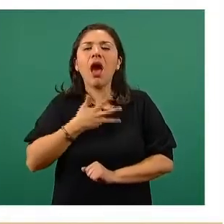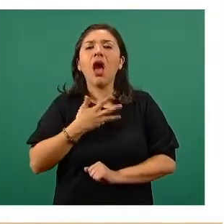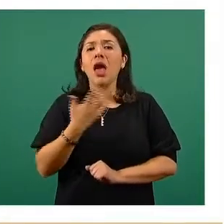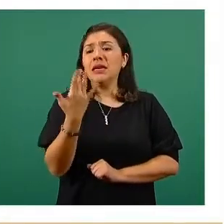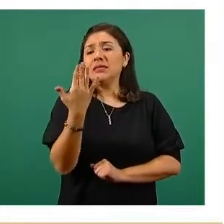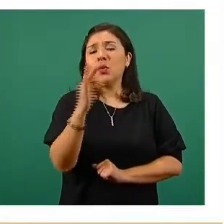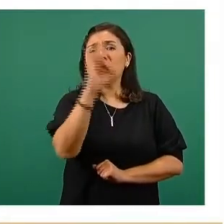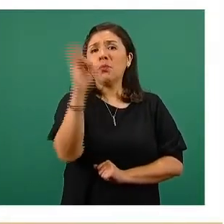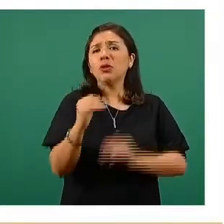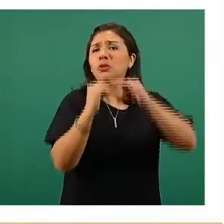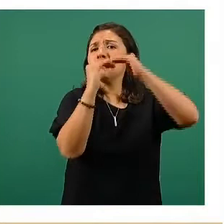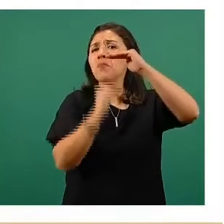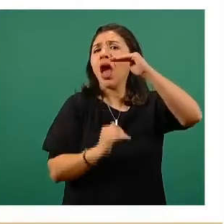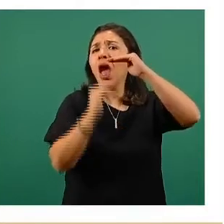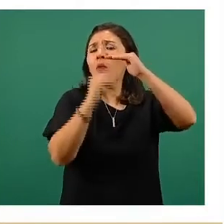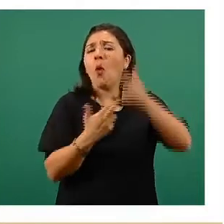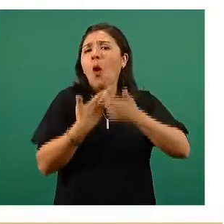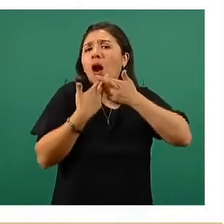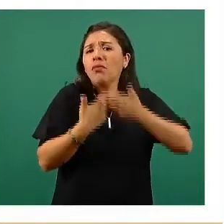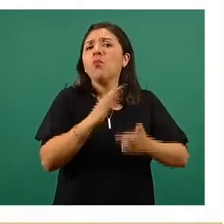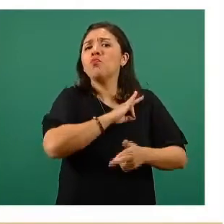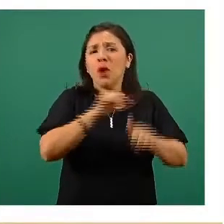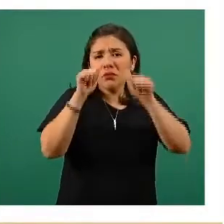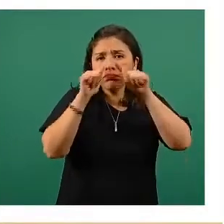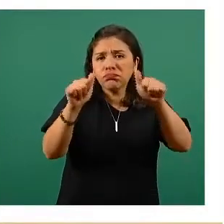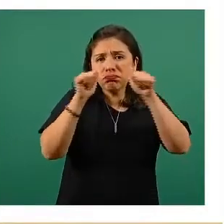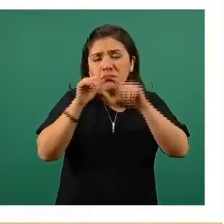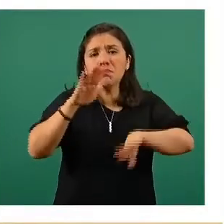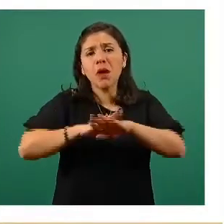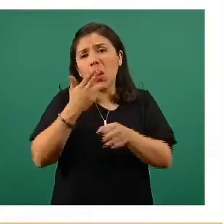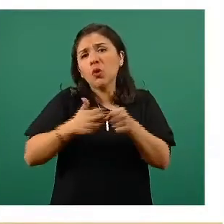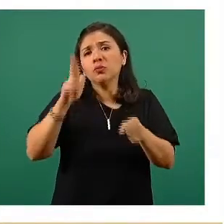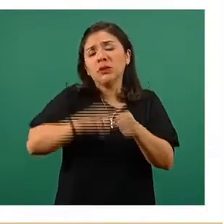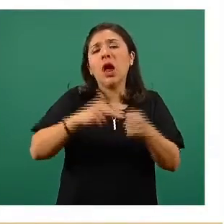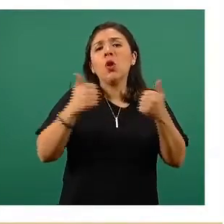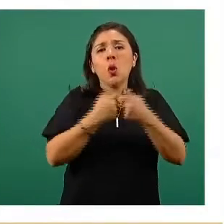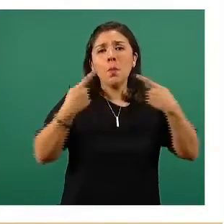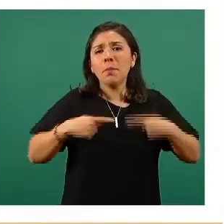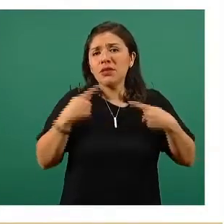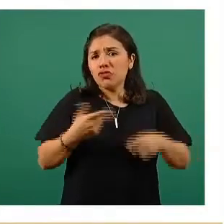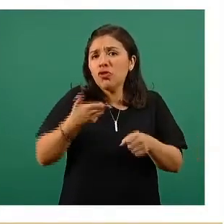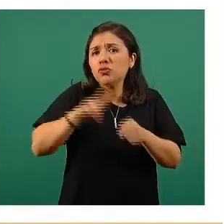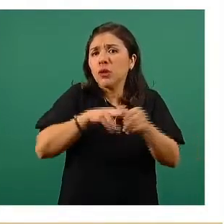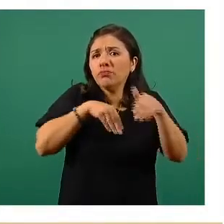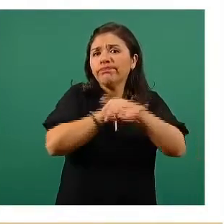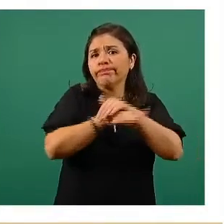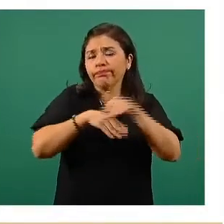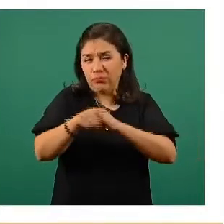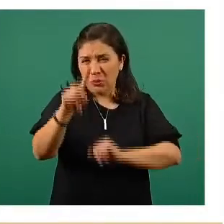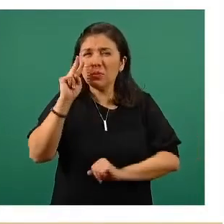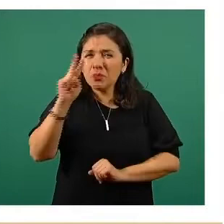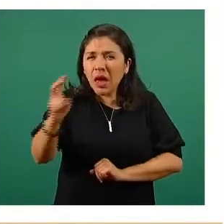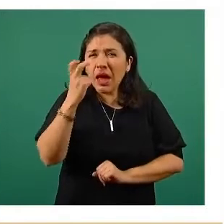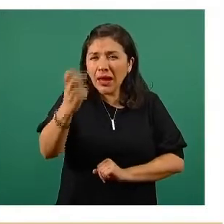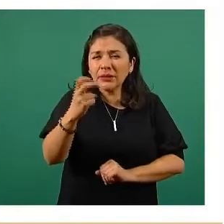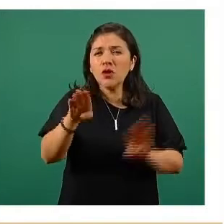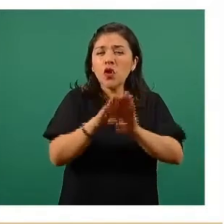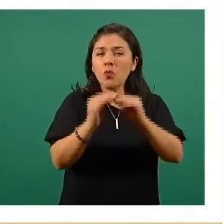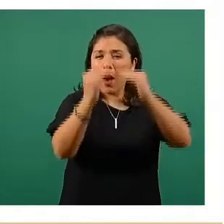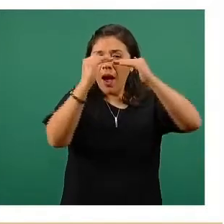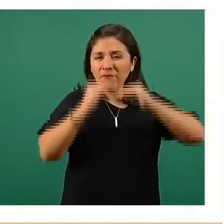tienen menos del 50% de ocupación a nivel hospitalario con pacientes hospitalizados. Observen pues como en el rubro